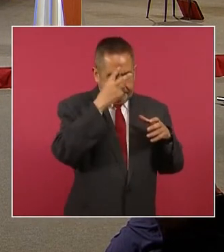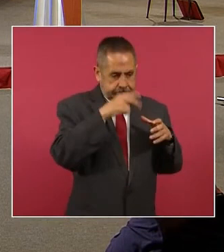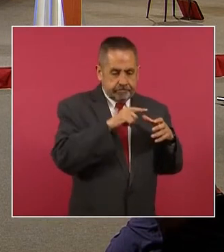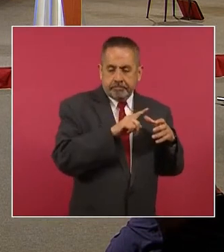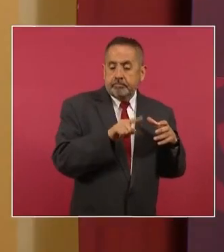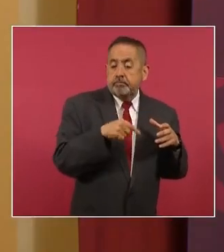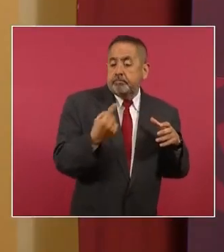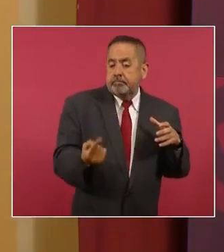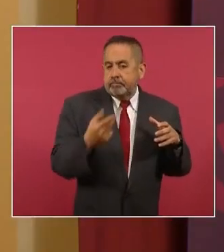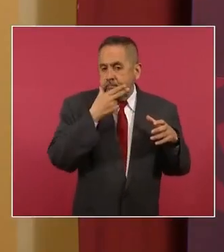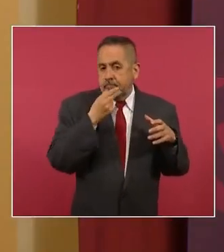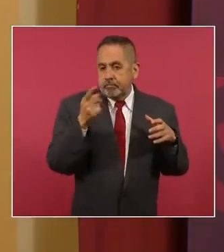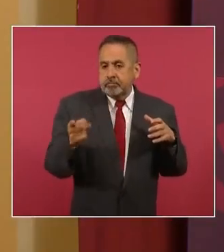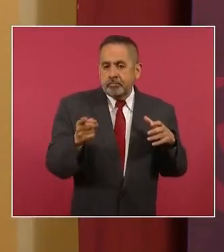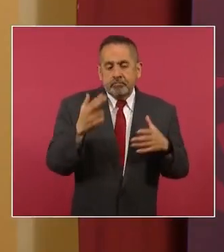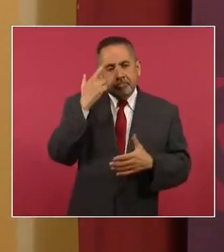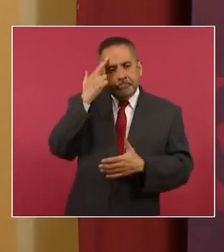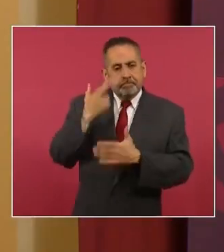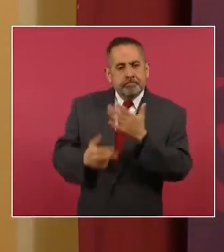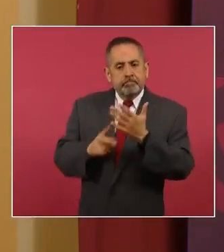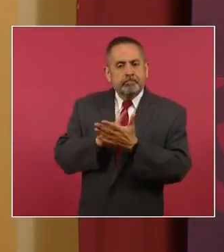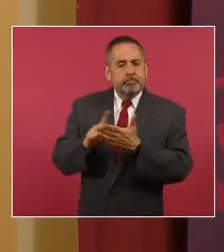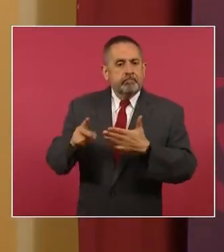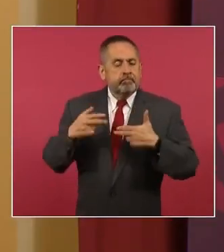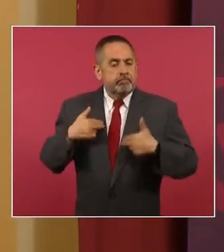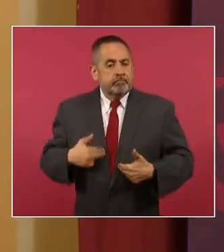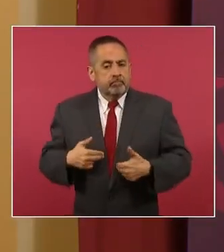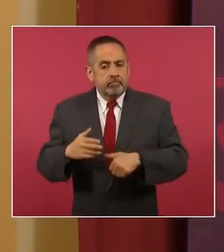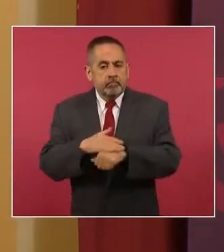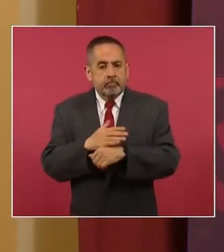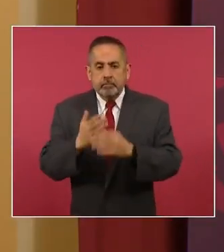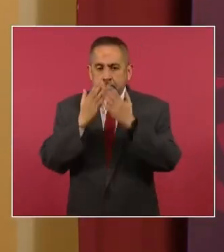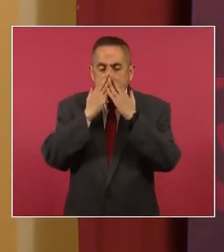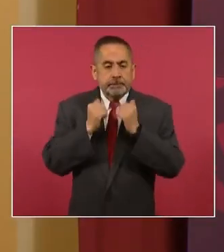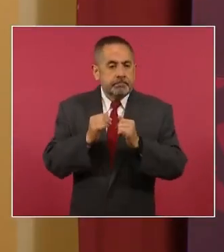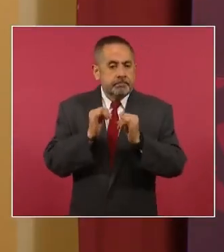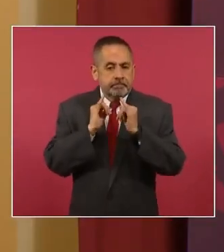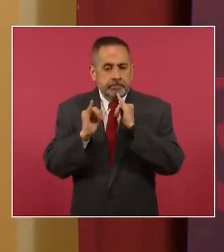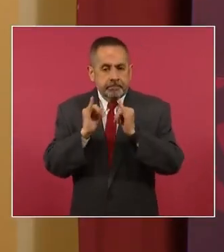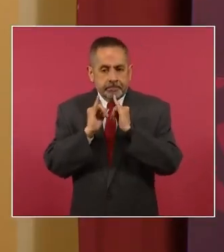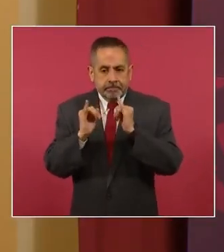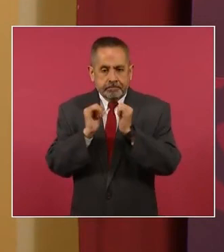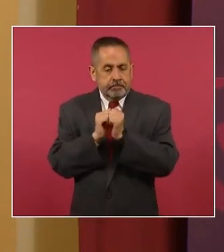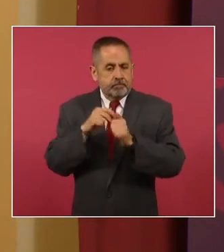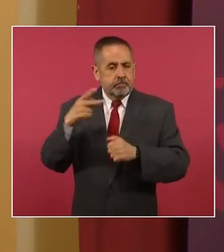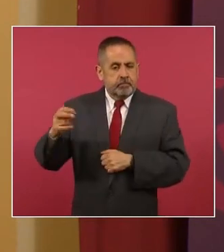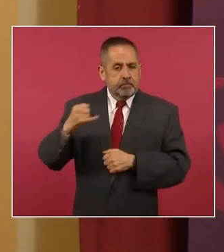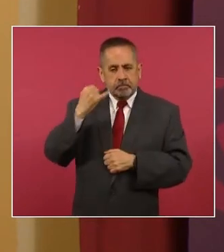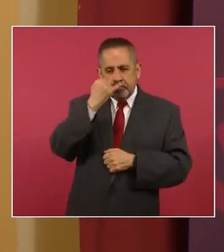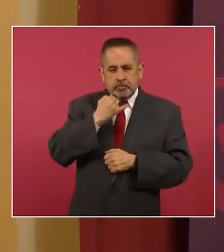detención porque no tuvo un acceso a un traductor a su lengua